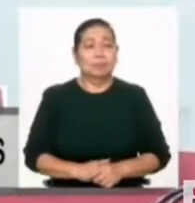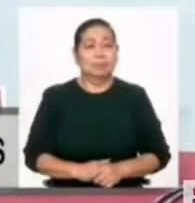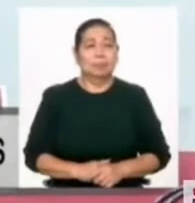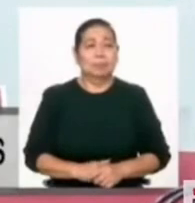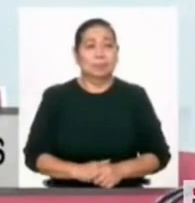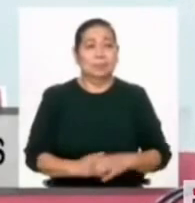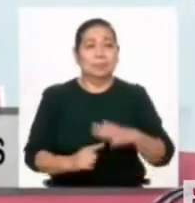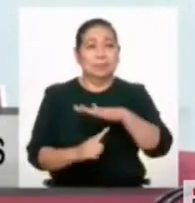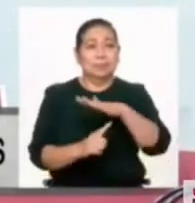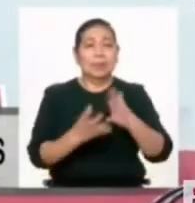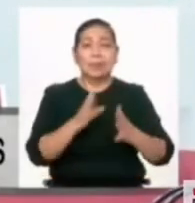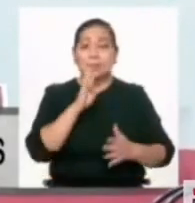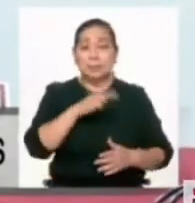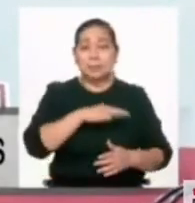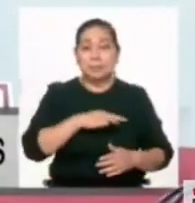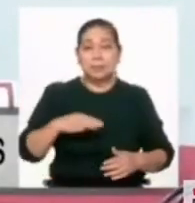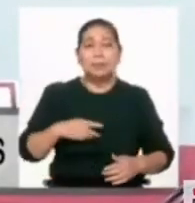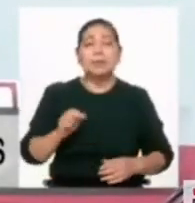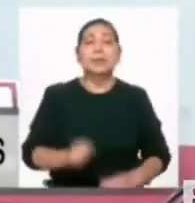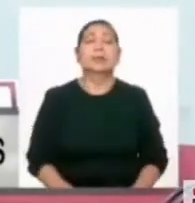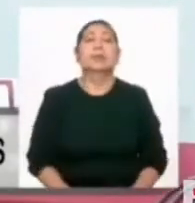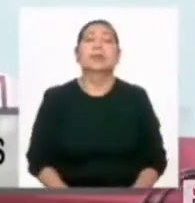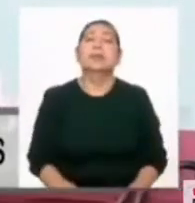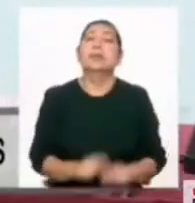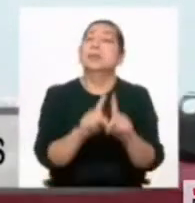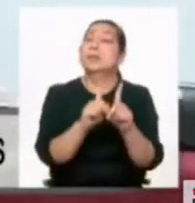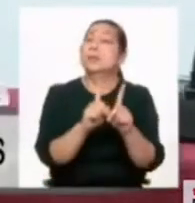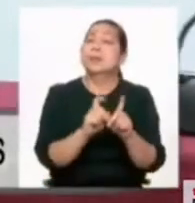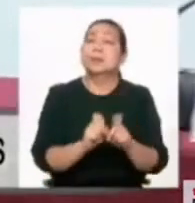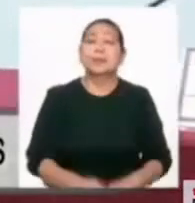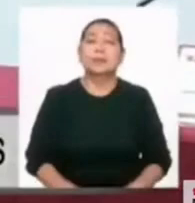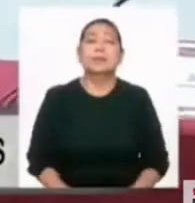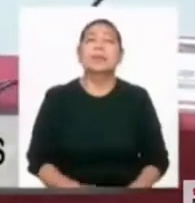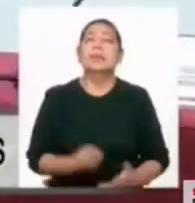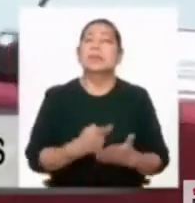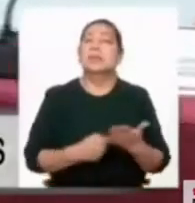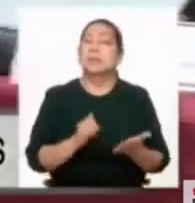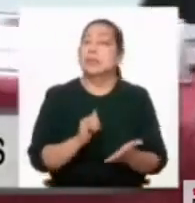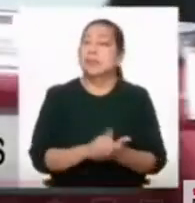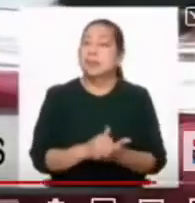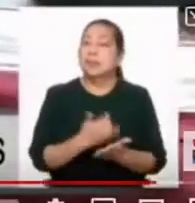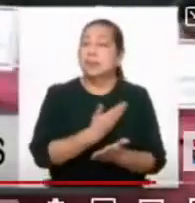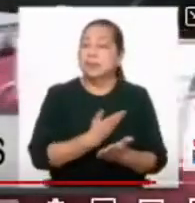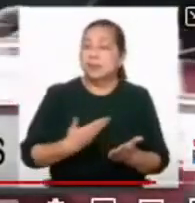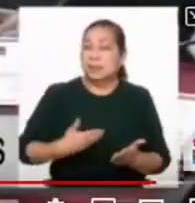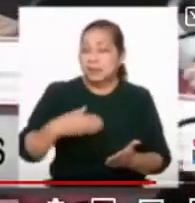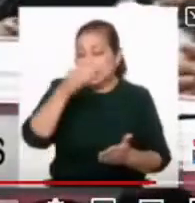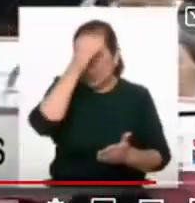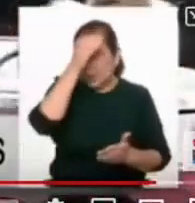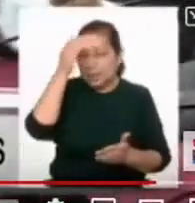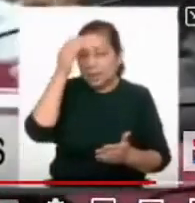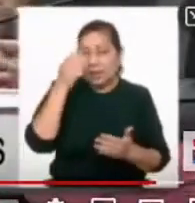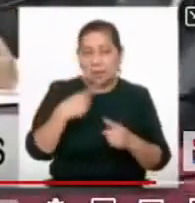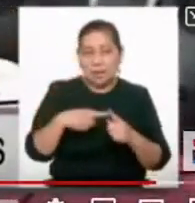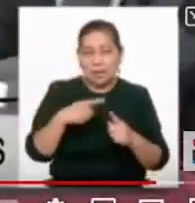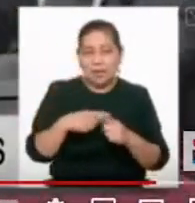El ministro de Ambiente quiere dar unas palabras. Sí, la pregunta, ¿por qué el presidente Castillo